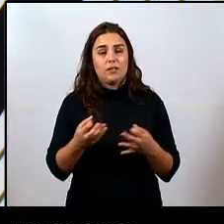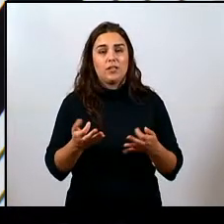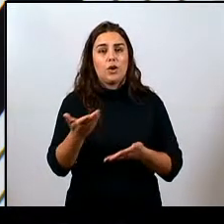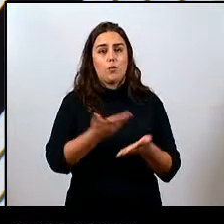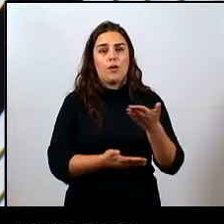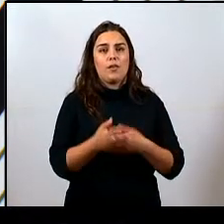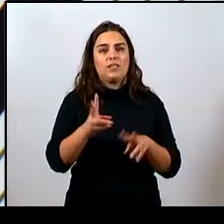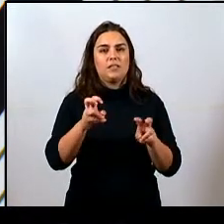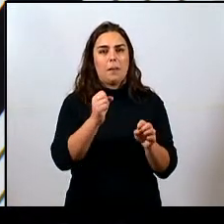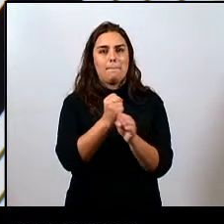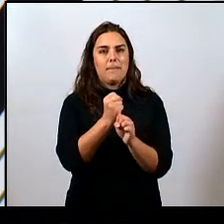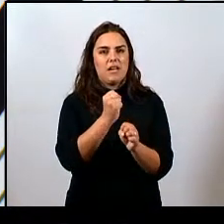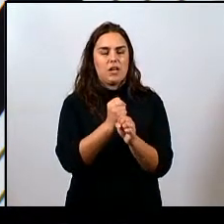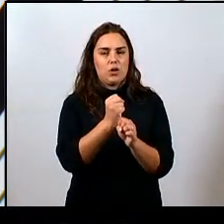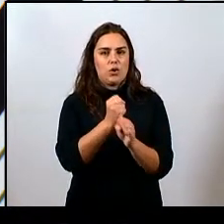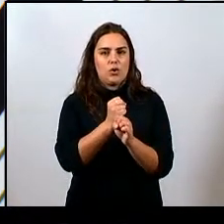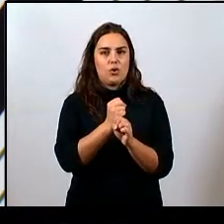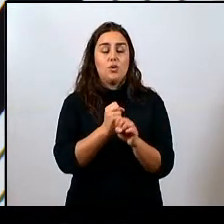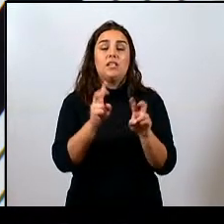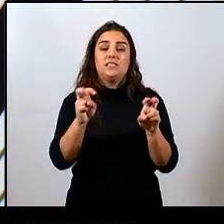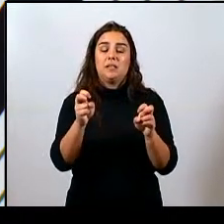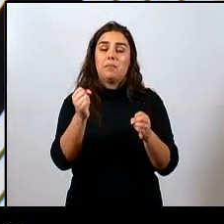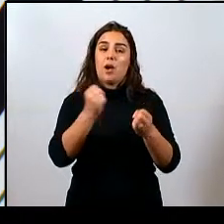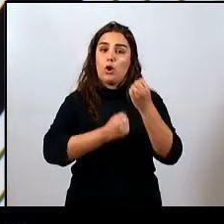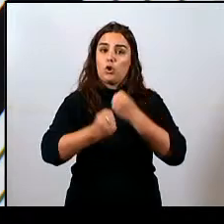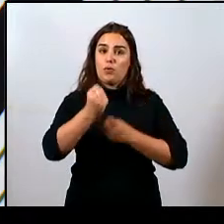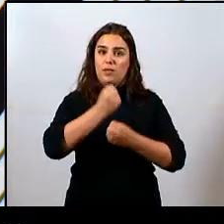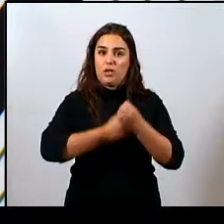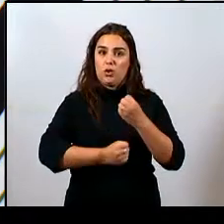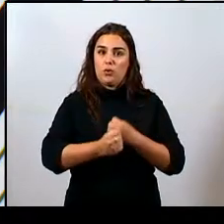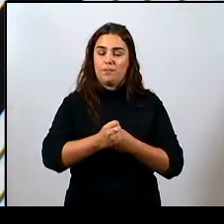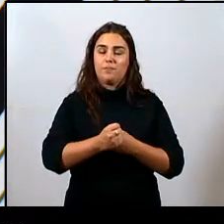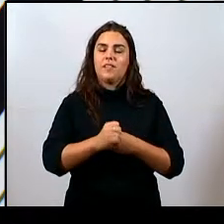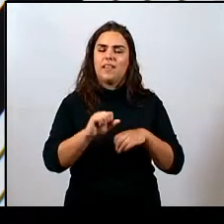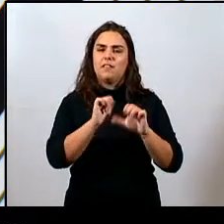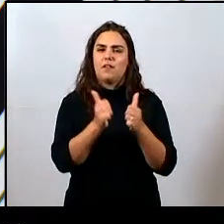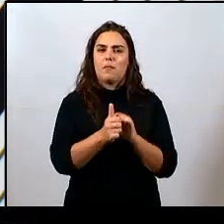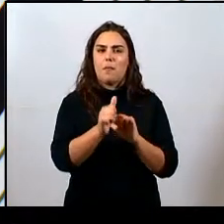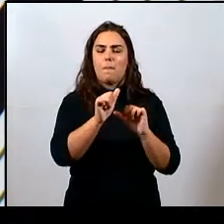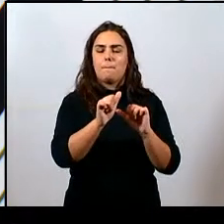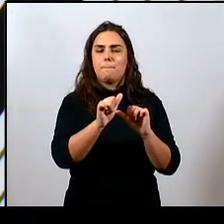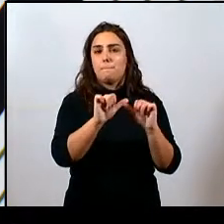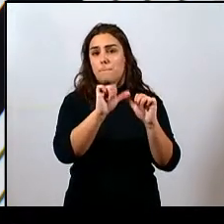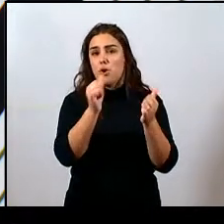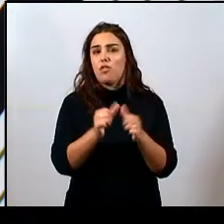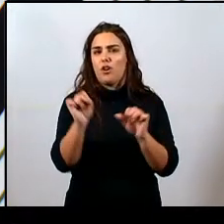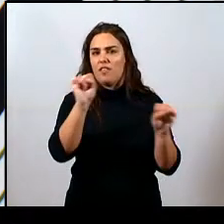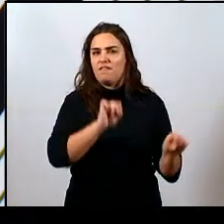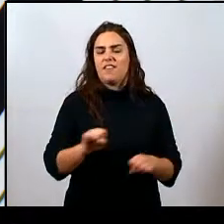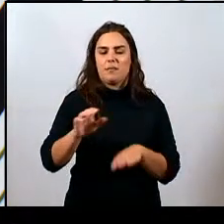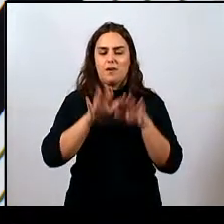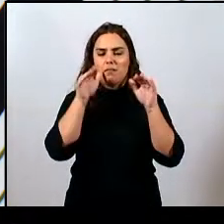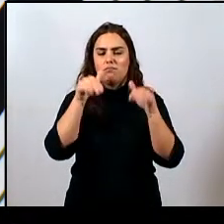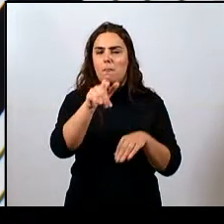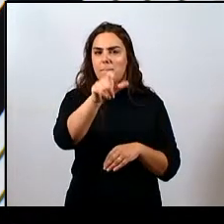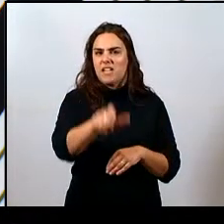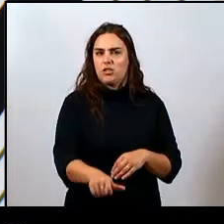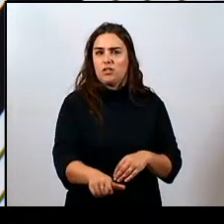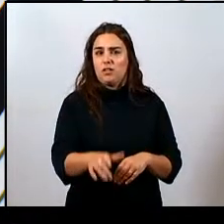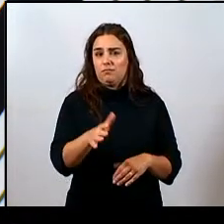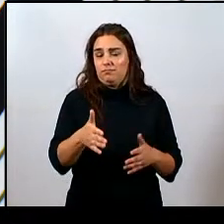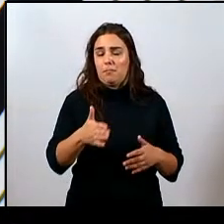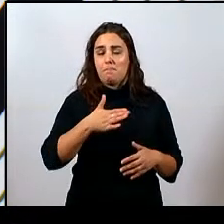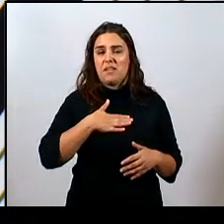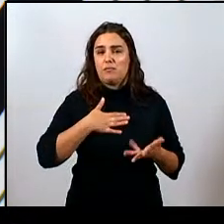materia de empleo, en materia económica. Defendemos un modelo que esté centrado en las personas, que ponen el patrimonio de sus hijos para